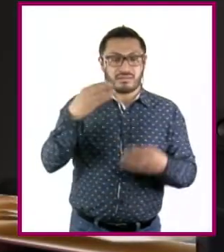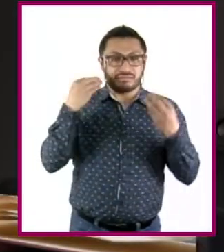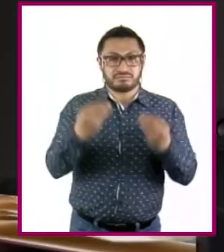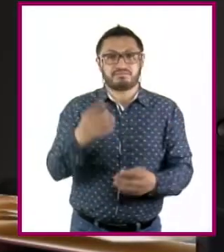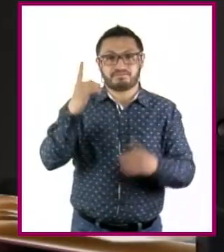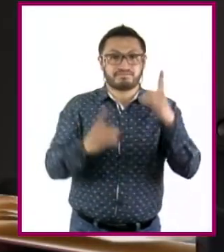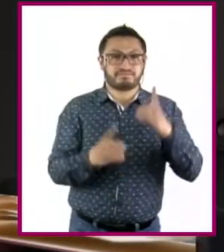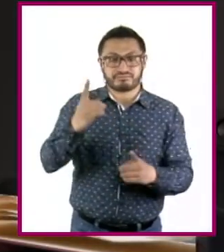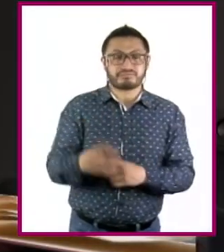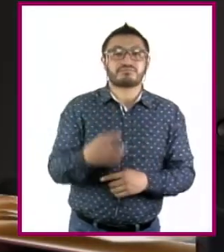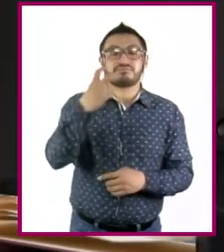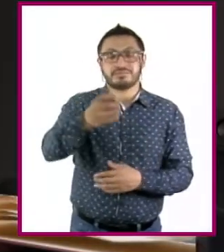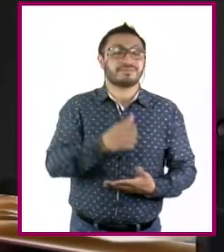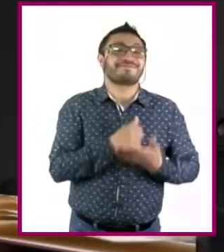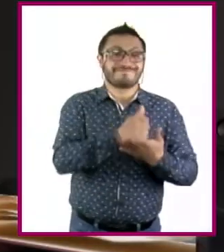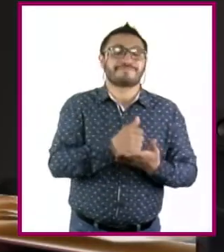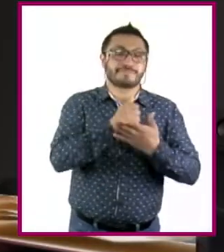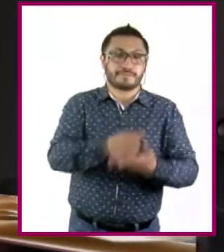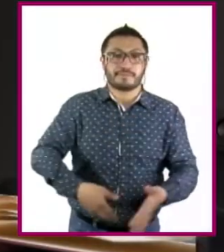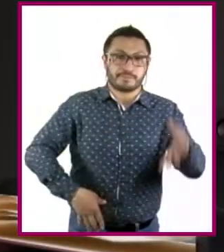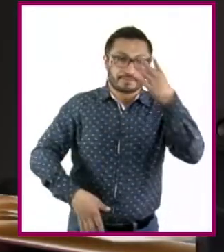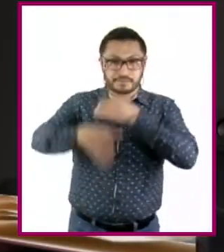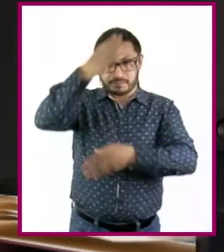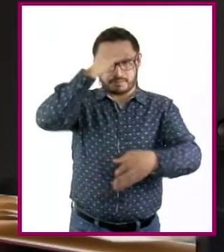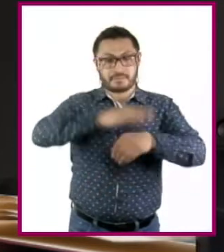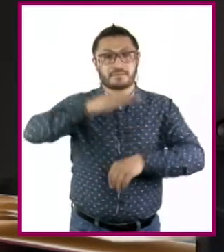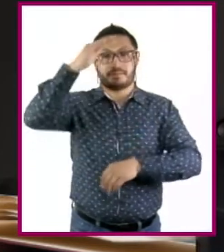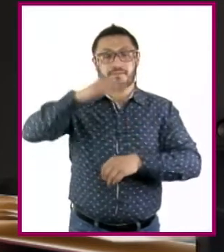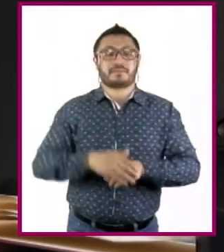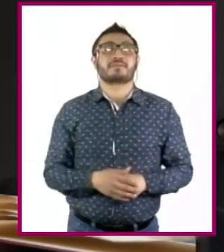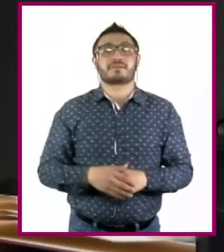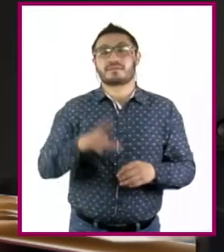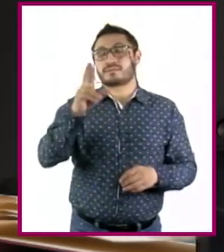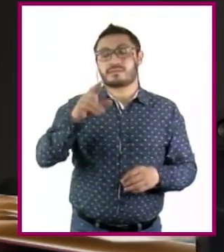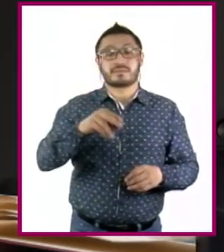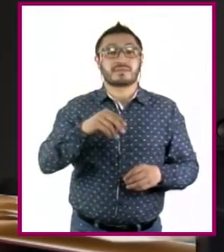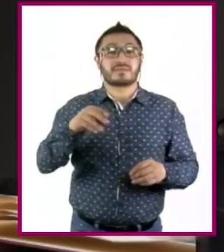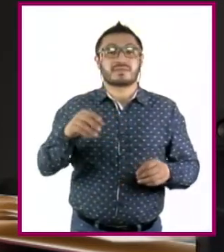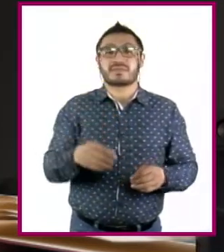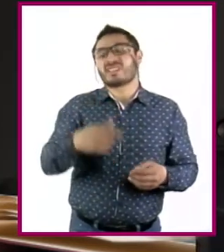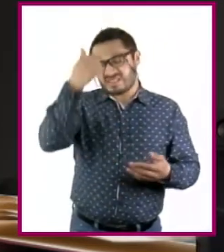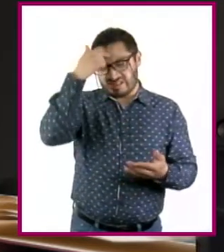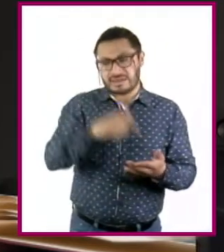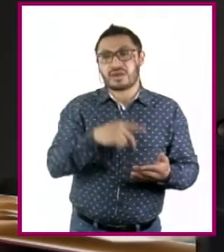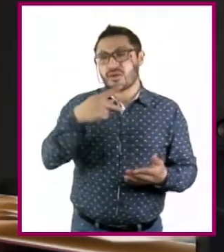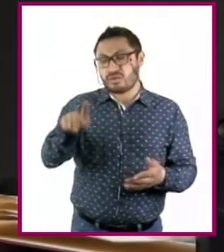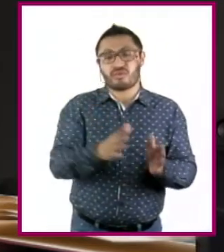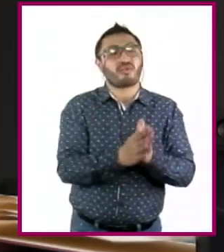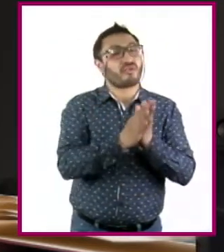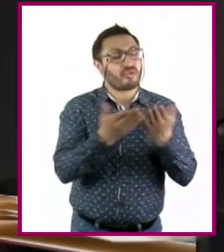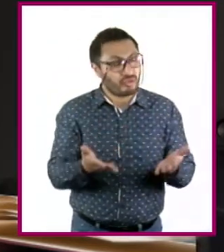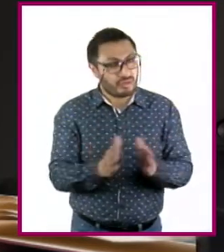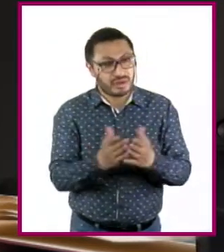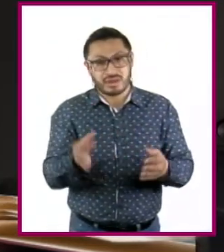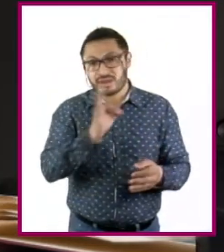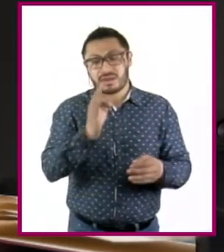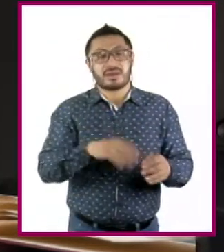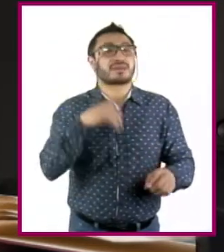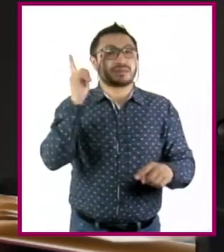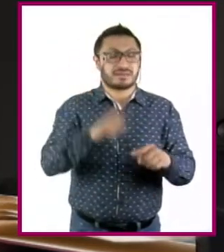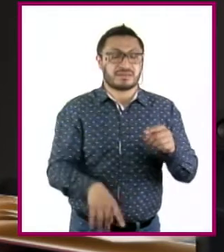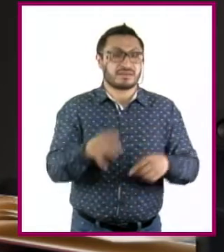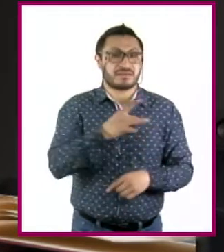dudas y eso nos ha ido ayudando a comprender mejor. No digo que no creo que el escenario que tu cuento presenta acabe con el miedo que